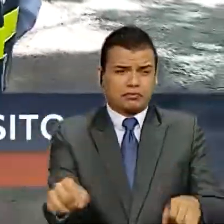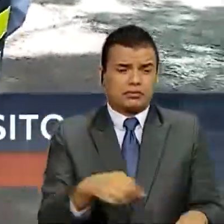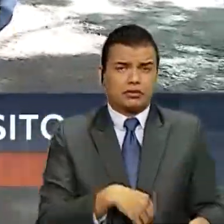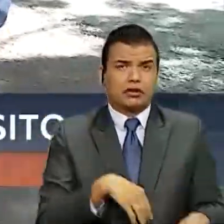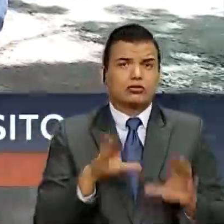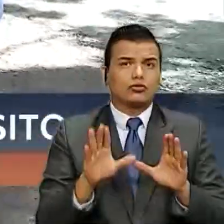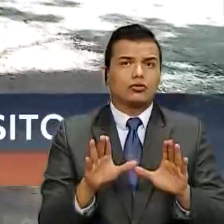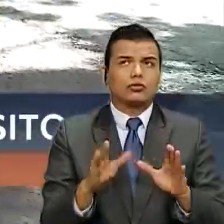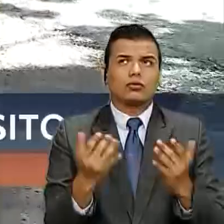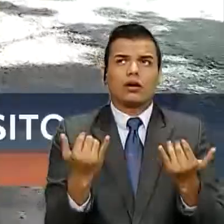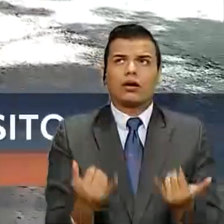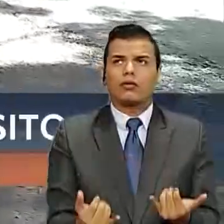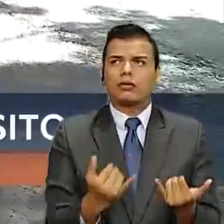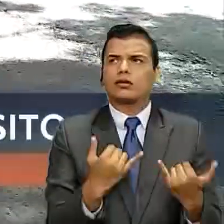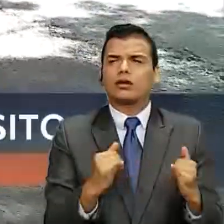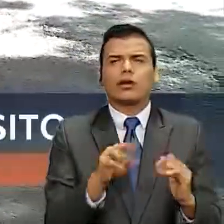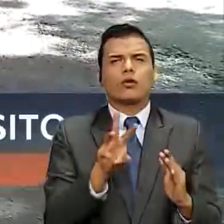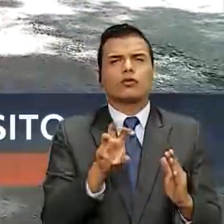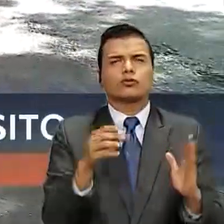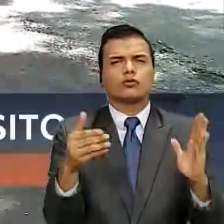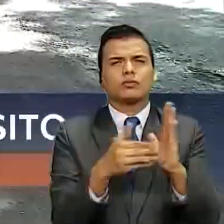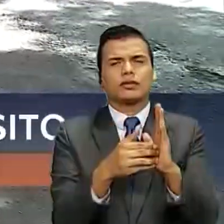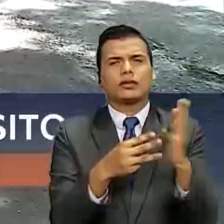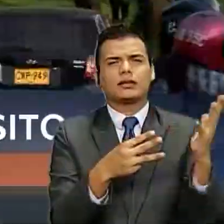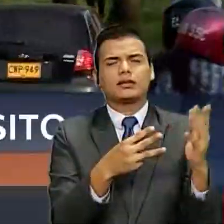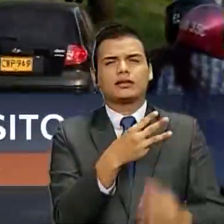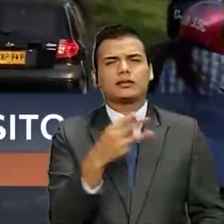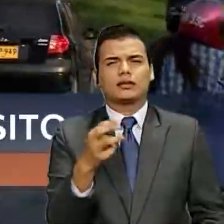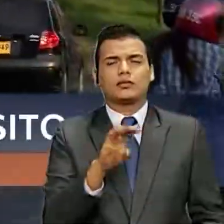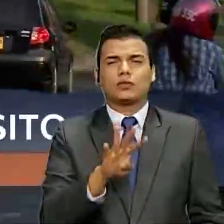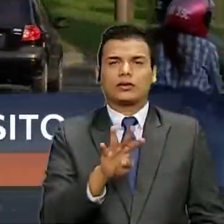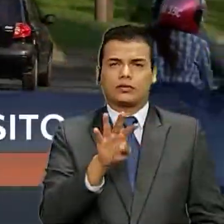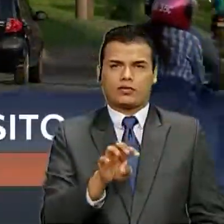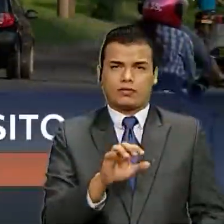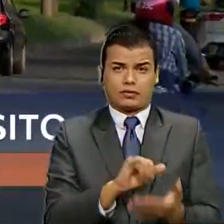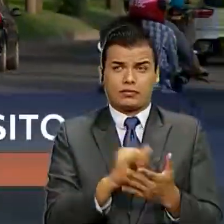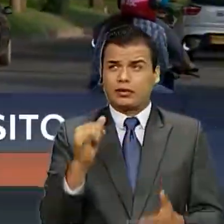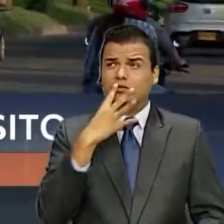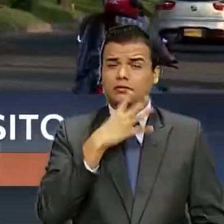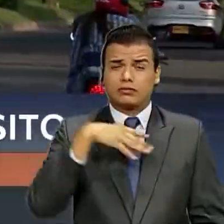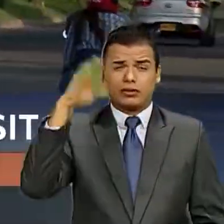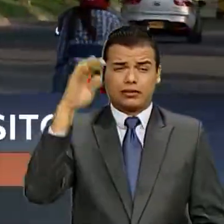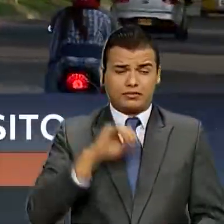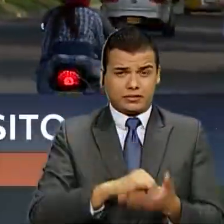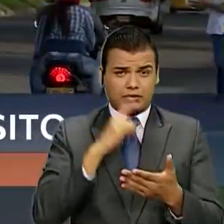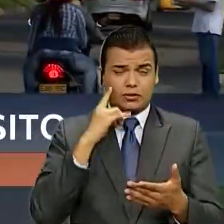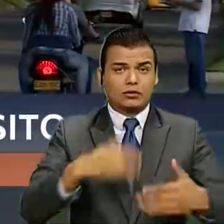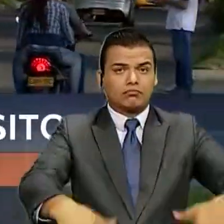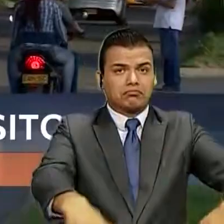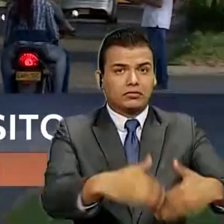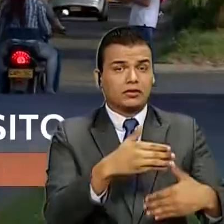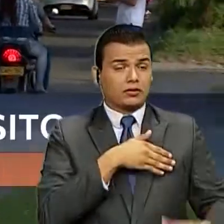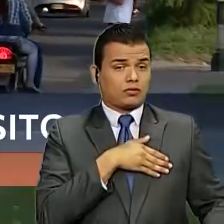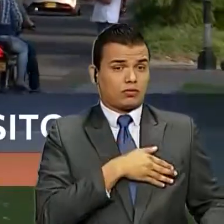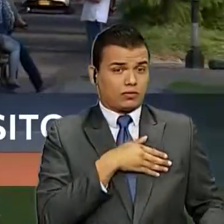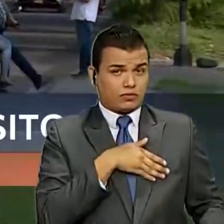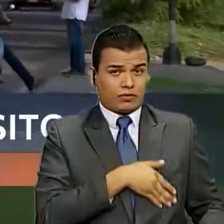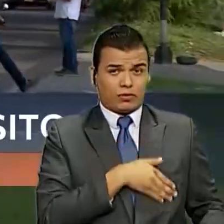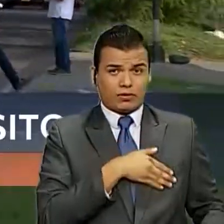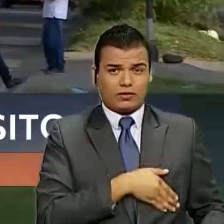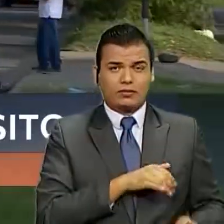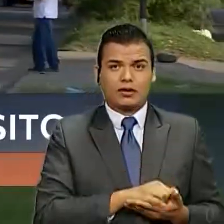fecha, van 8.349 infracciones de tránsito. Podemos observar cómo en la Simón Bolívar, estando un semáforo en rojo,